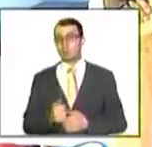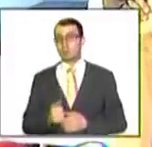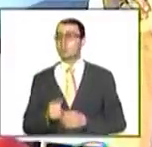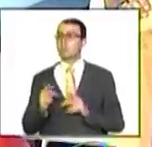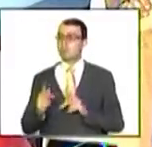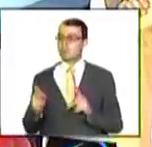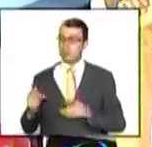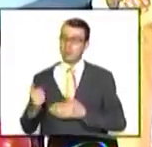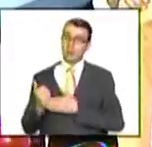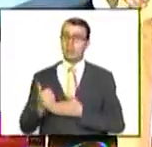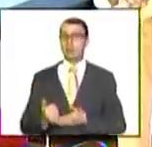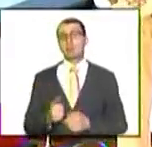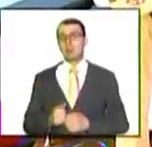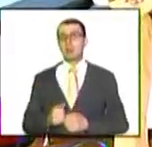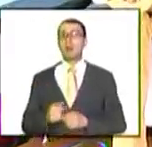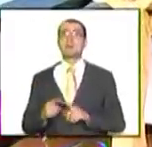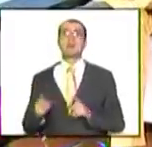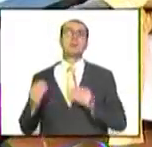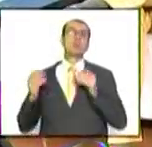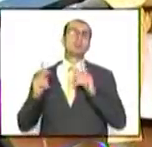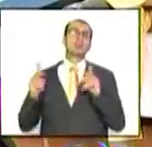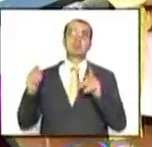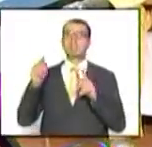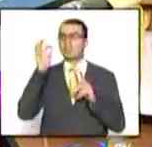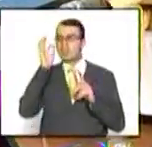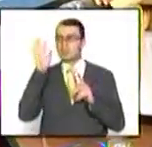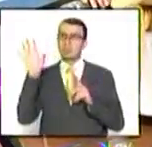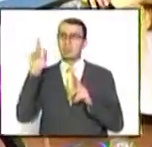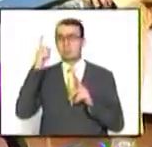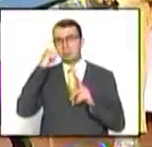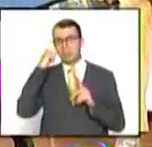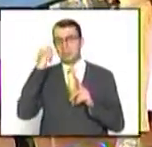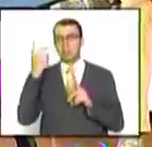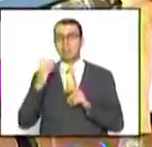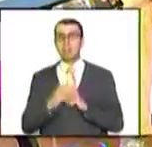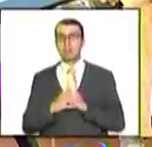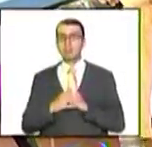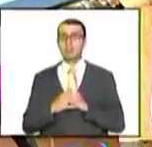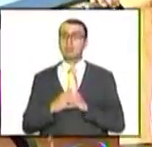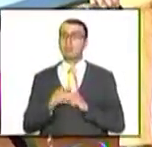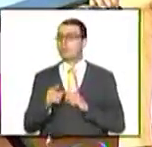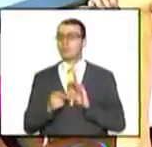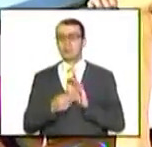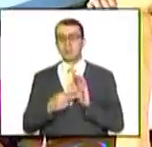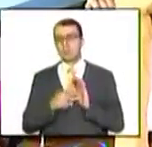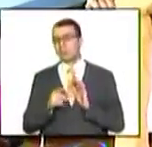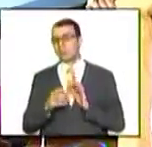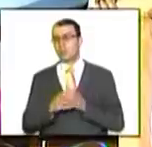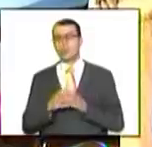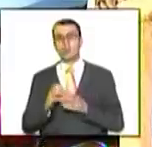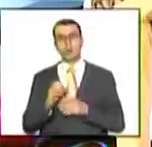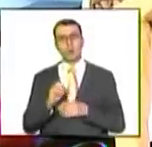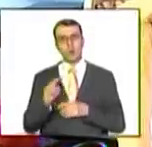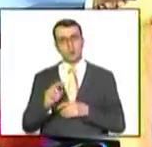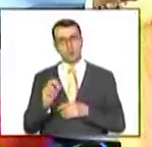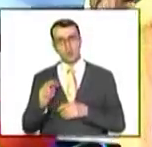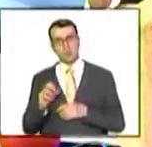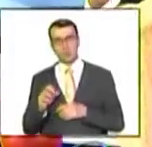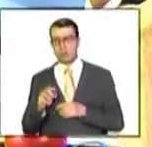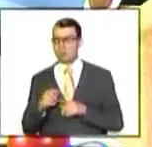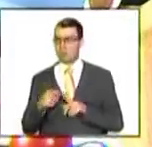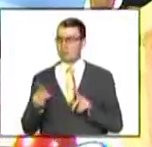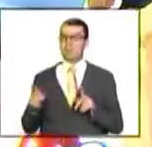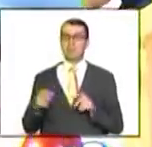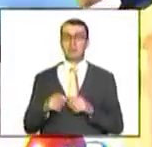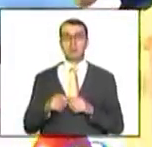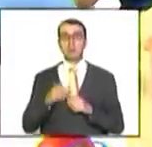pacientes. Pero mucha gente se preguntará, doctor Javier, ¿qué es el ozono? Porque digamos, vamos a separar una cosa a la otra. Ustedes ya vieron